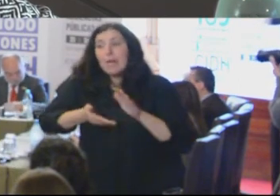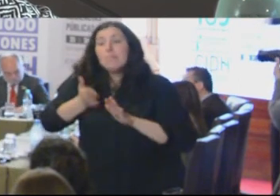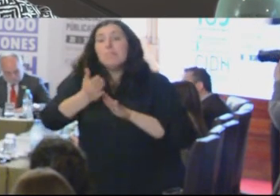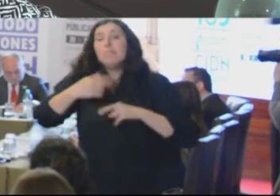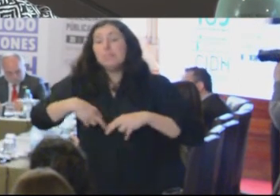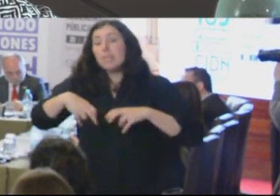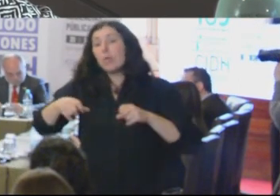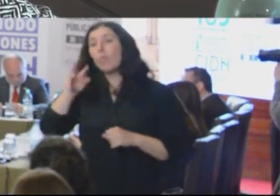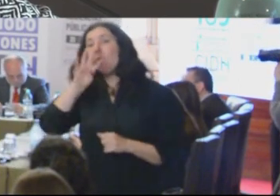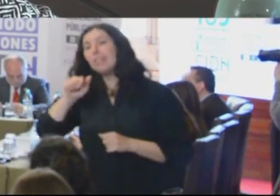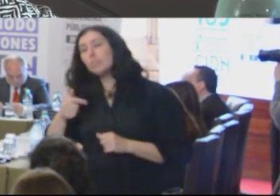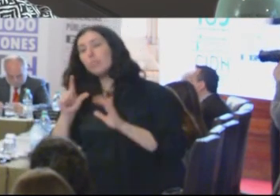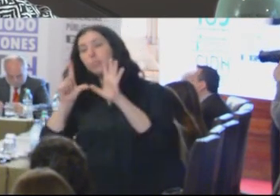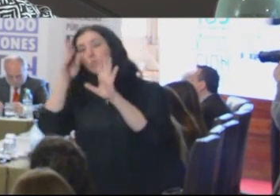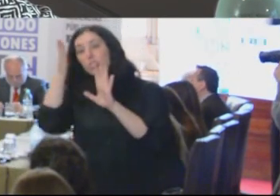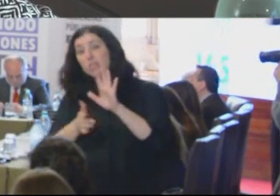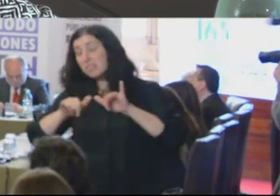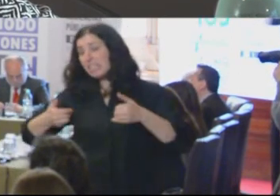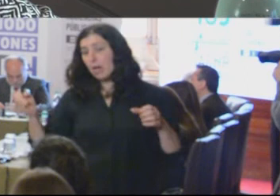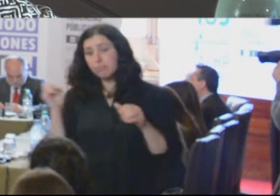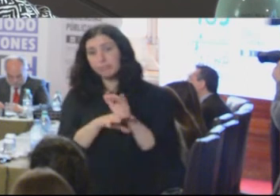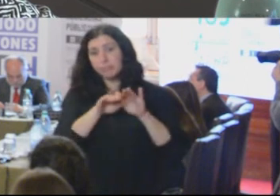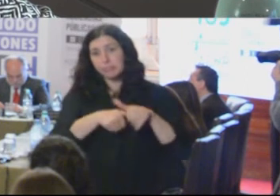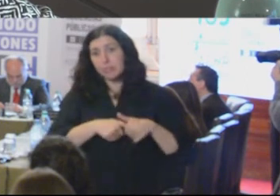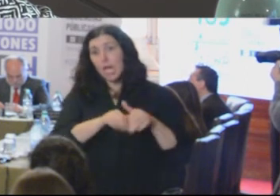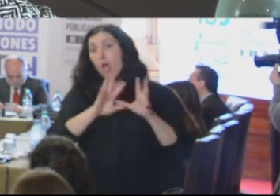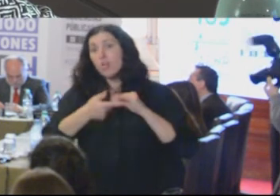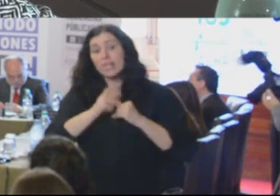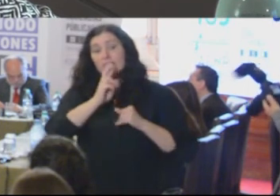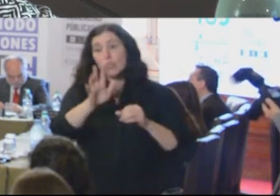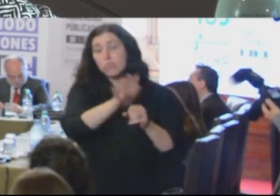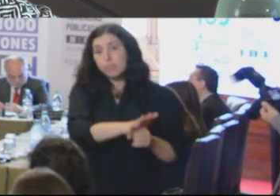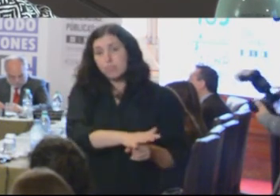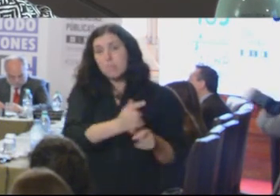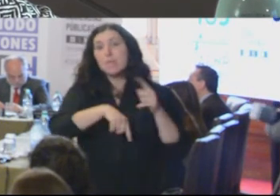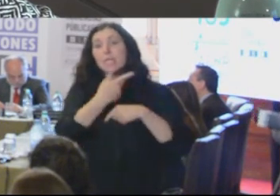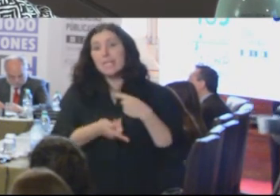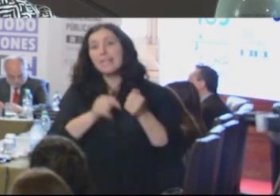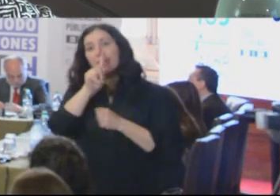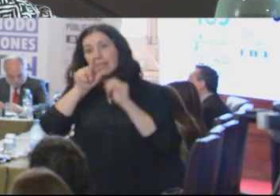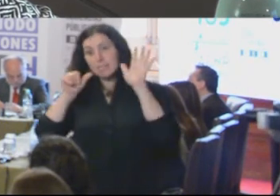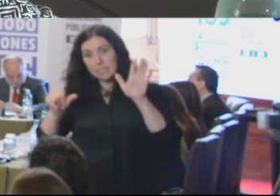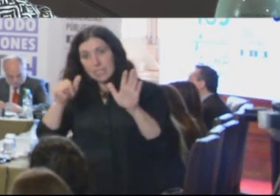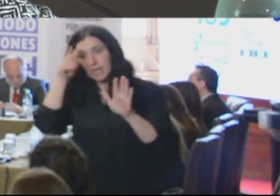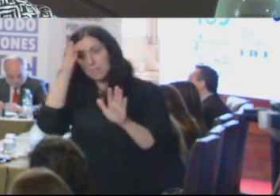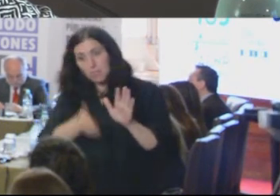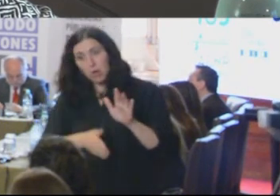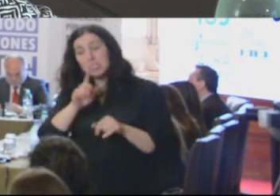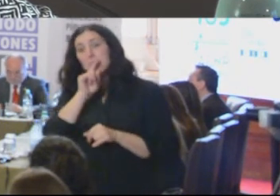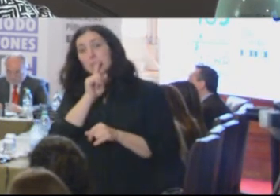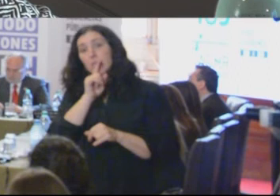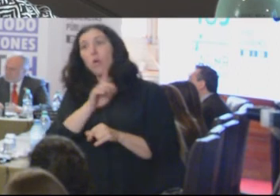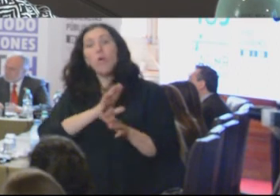4.7 por ciento archivadas o con resoluciones inhibitorias y en el 16.2 por ciento la